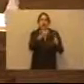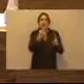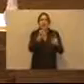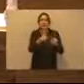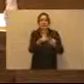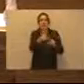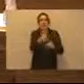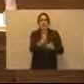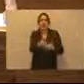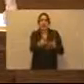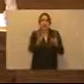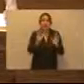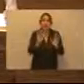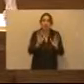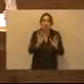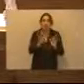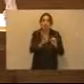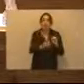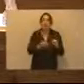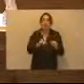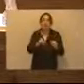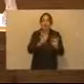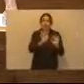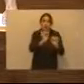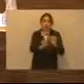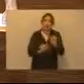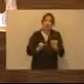Entós, cando pasamos da